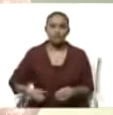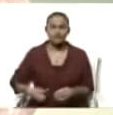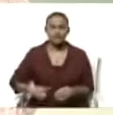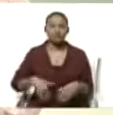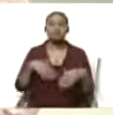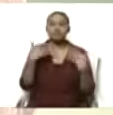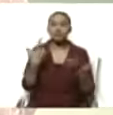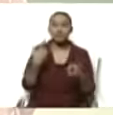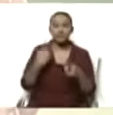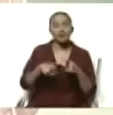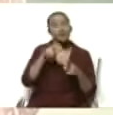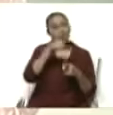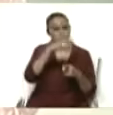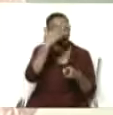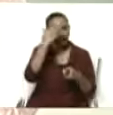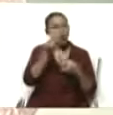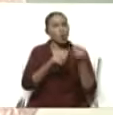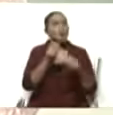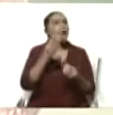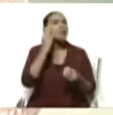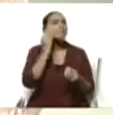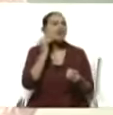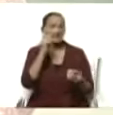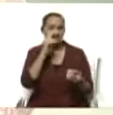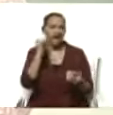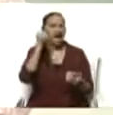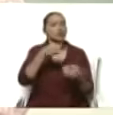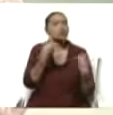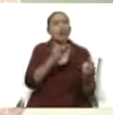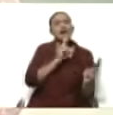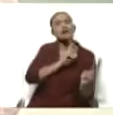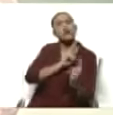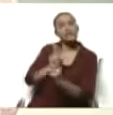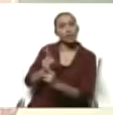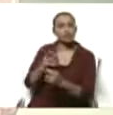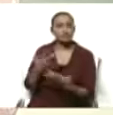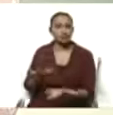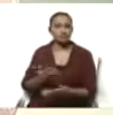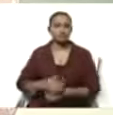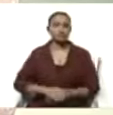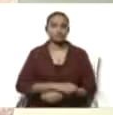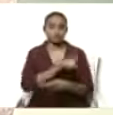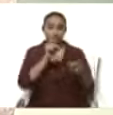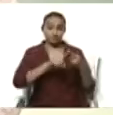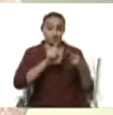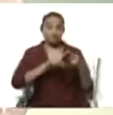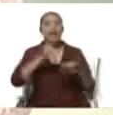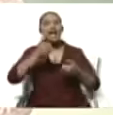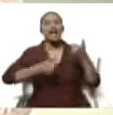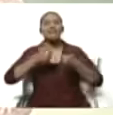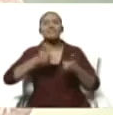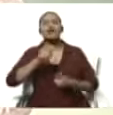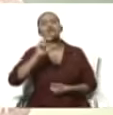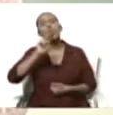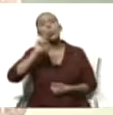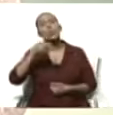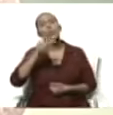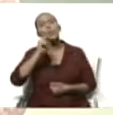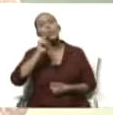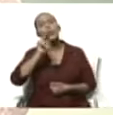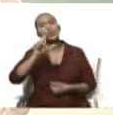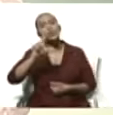cuenta las experiencias previas cuál es la respuesta que da el partido el candidato Luis Eduardo Martínez consignó un